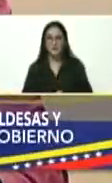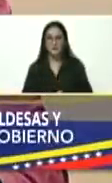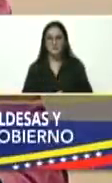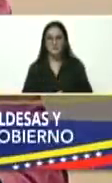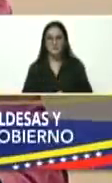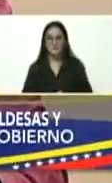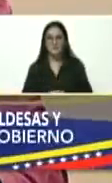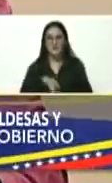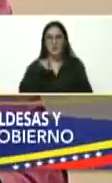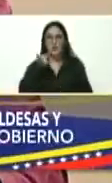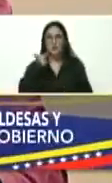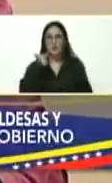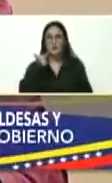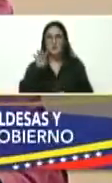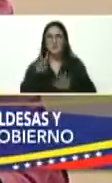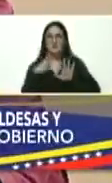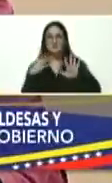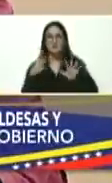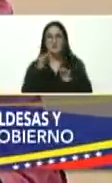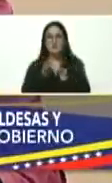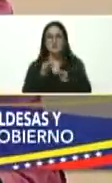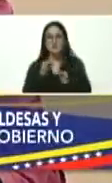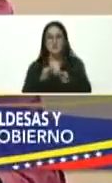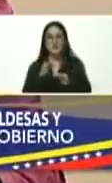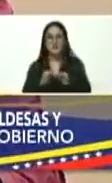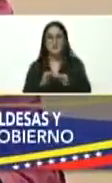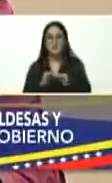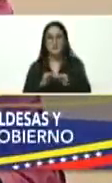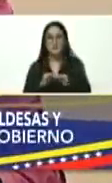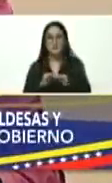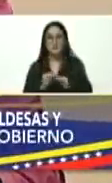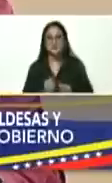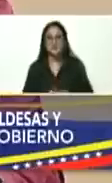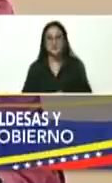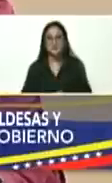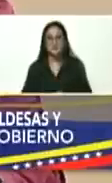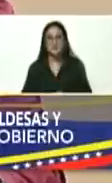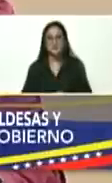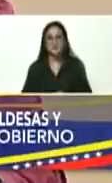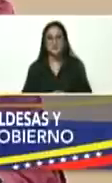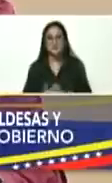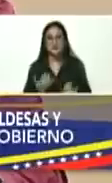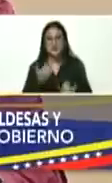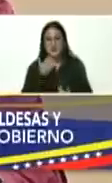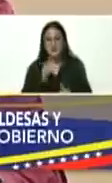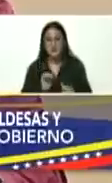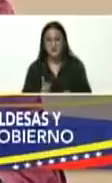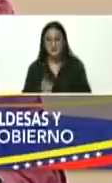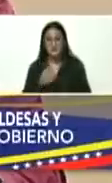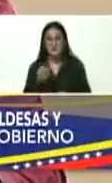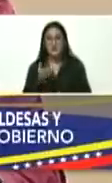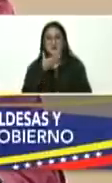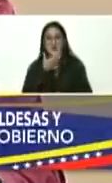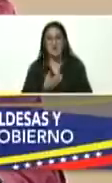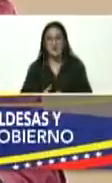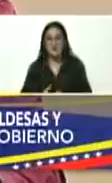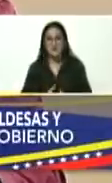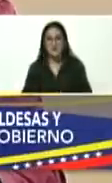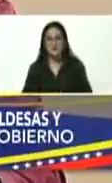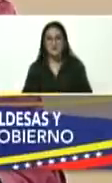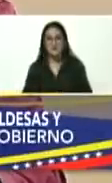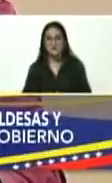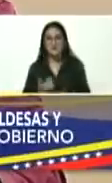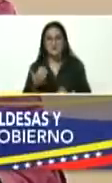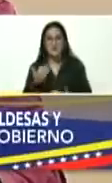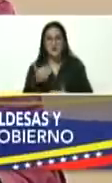lunes 19 de septiembre se acerca la navidad se acerca